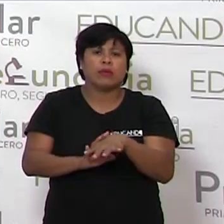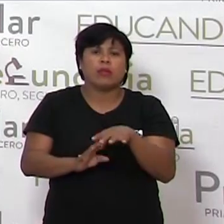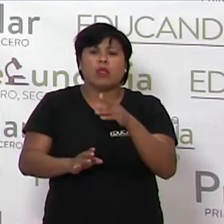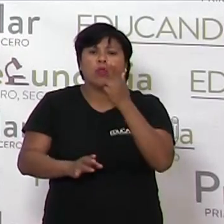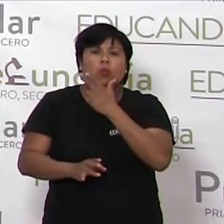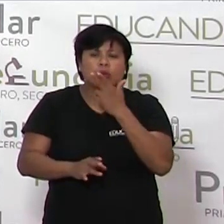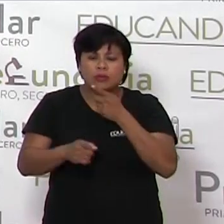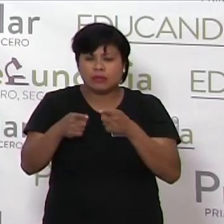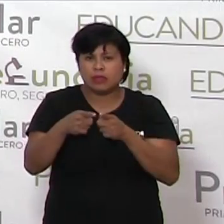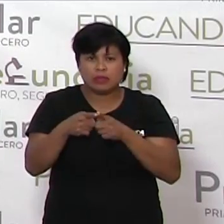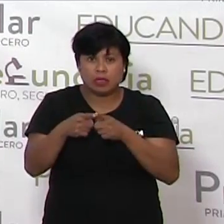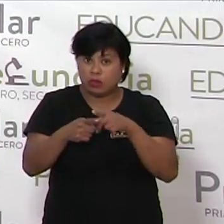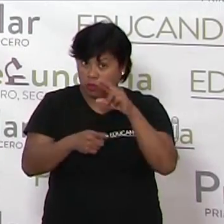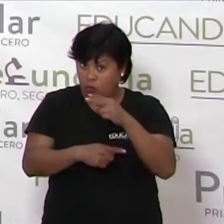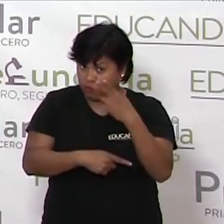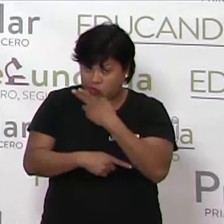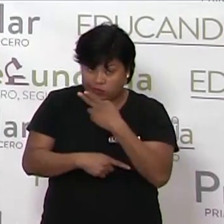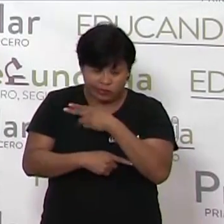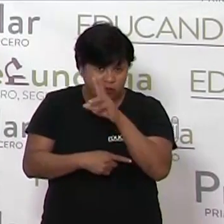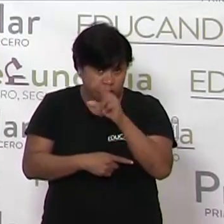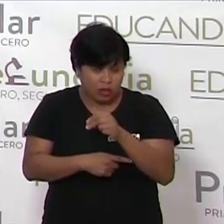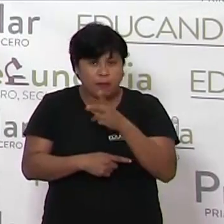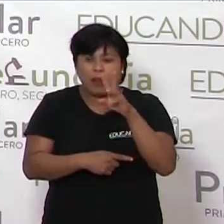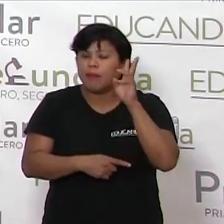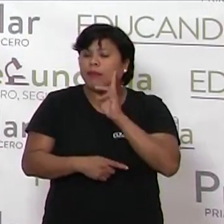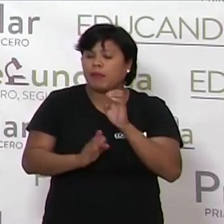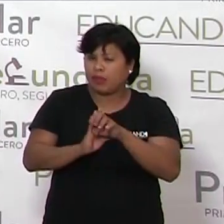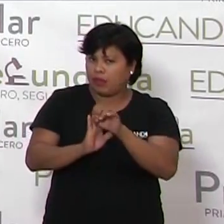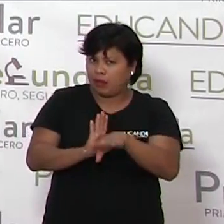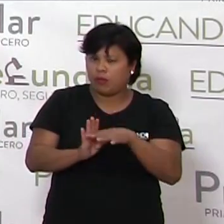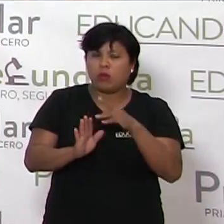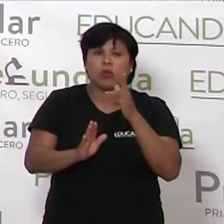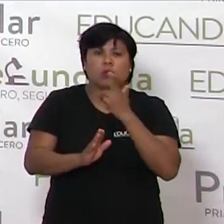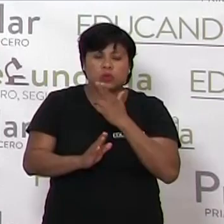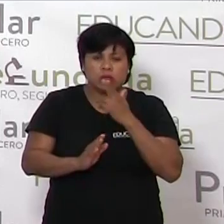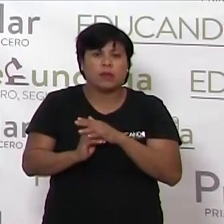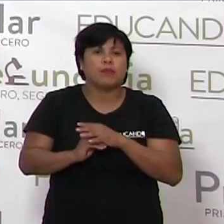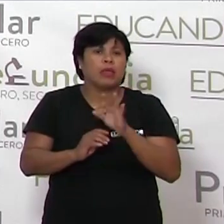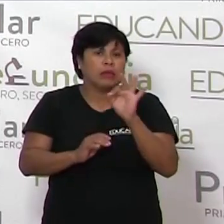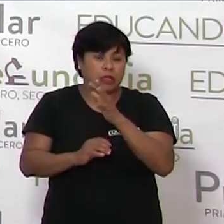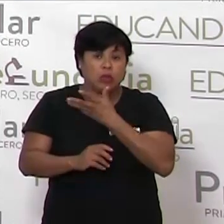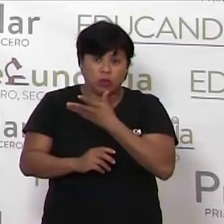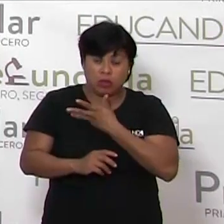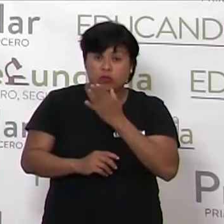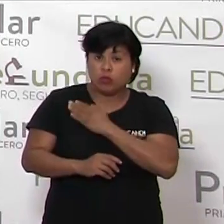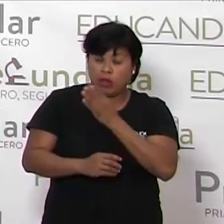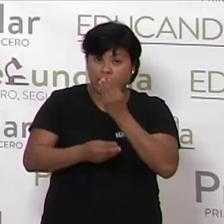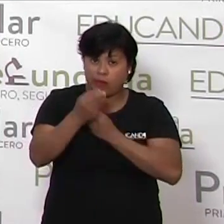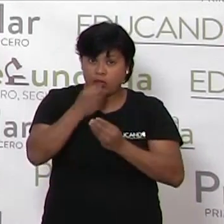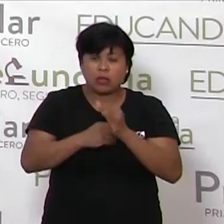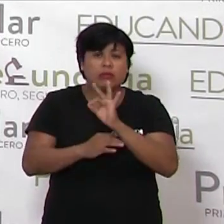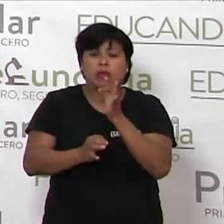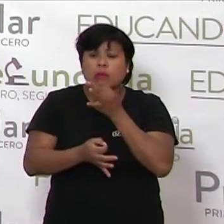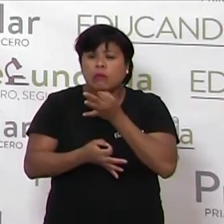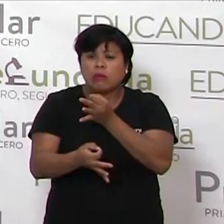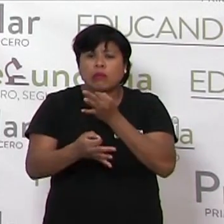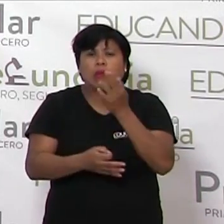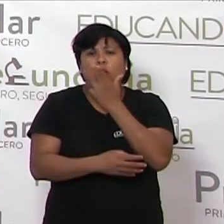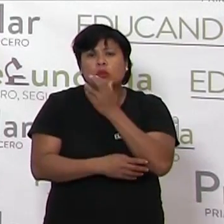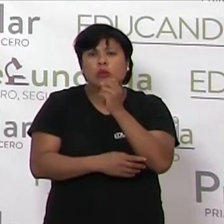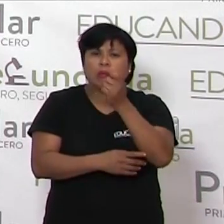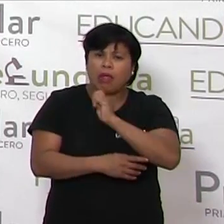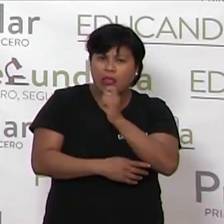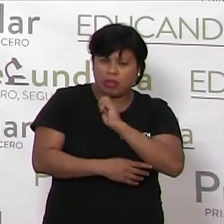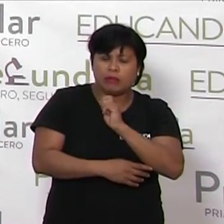dulces de la esquina. No les recomiendo dulces, niños, pero vamos a hacer un ejemplo: que llevas una buena alimentación y se te antoja un dulce, una